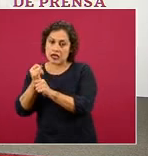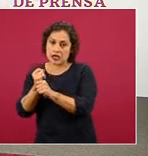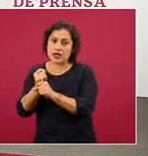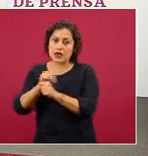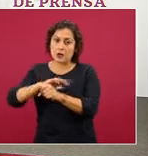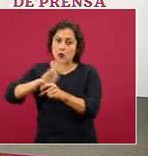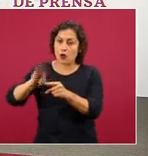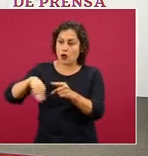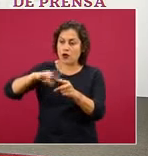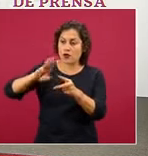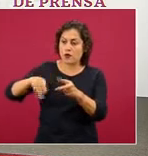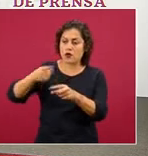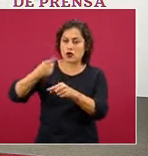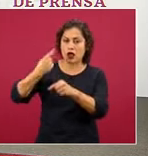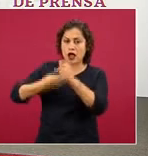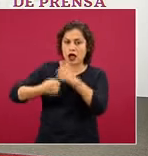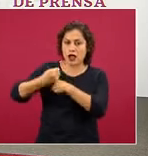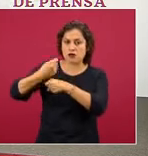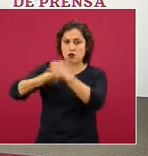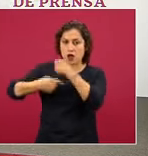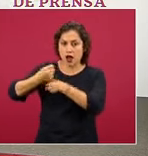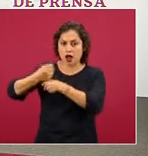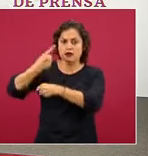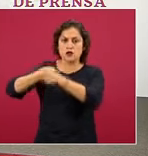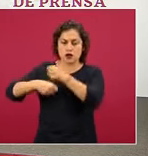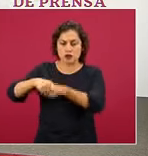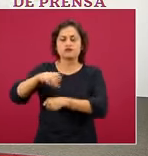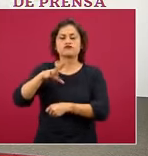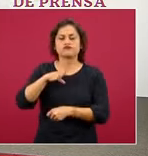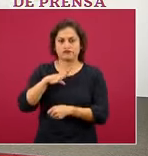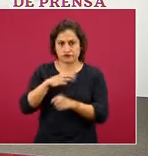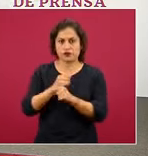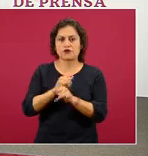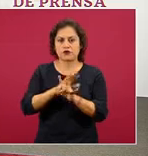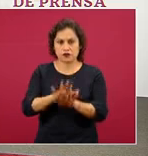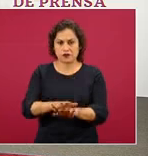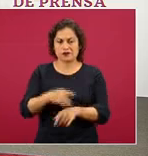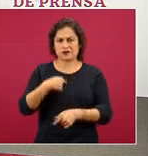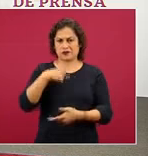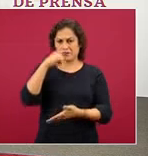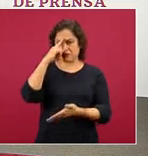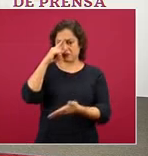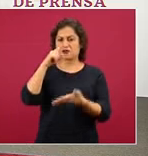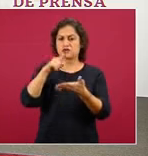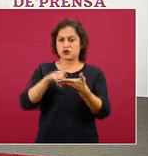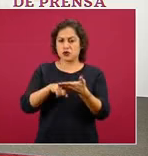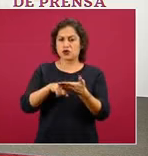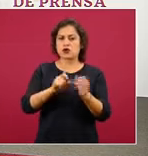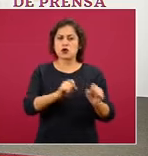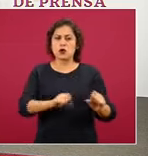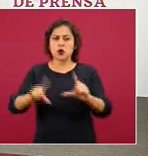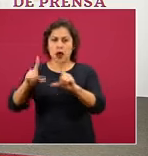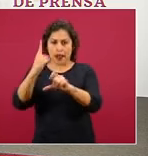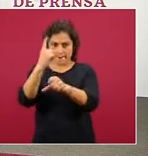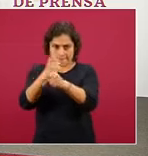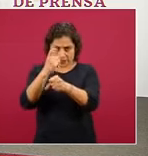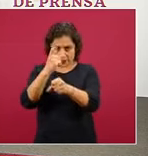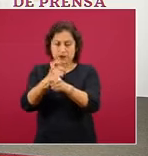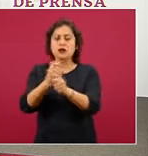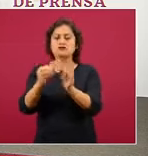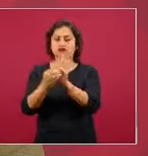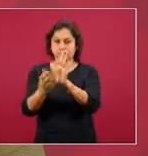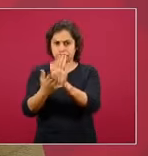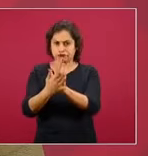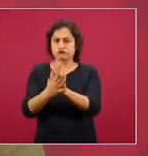años previos, ¿no? Normalmente, y creo que lo tenemos en el primer boletín, pero con gusto lo podemos